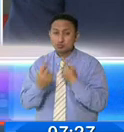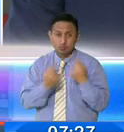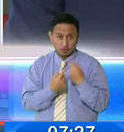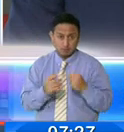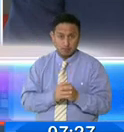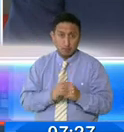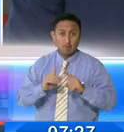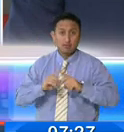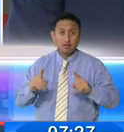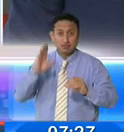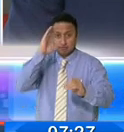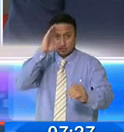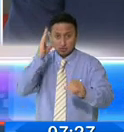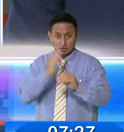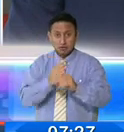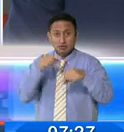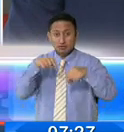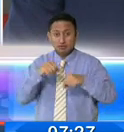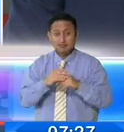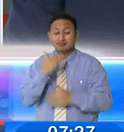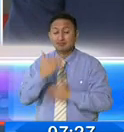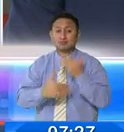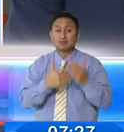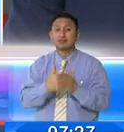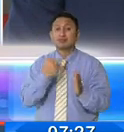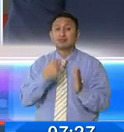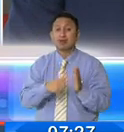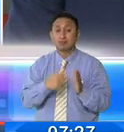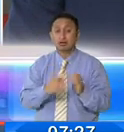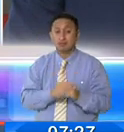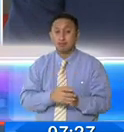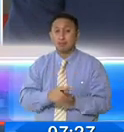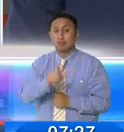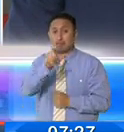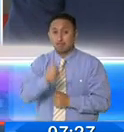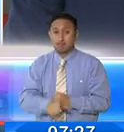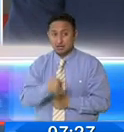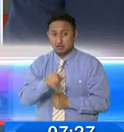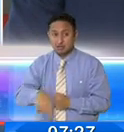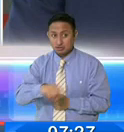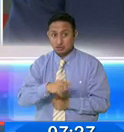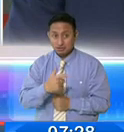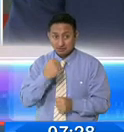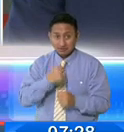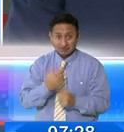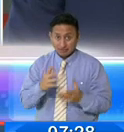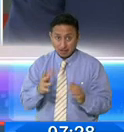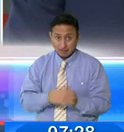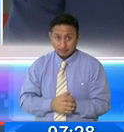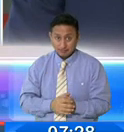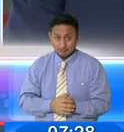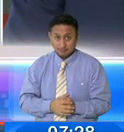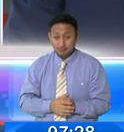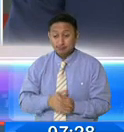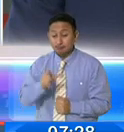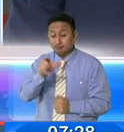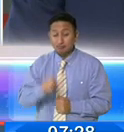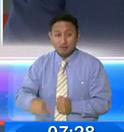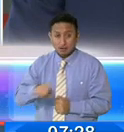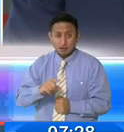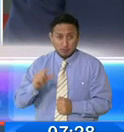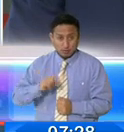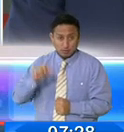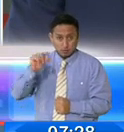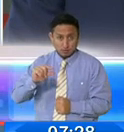pensando en cuáles son las consecuencias para aquellas personas que están en la peor situación. Porque los que están en la peor situación no